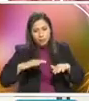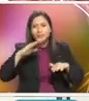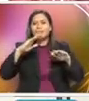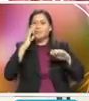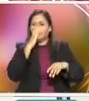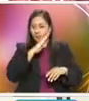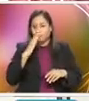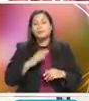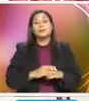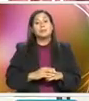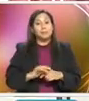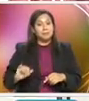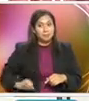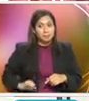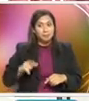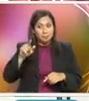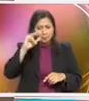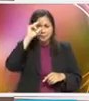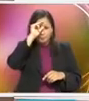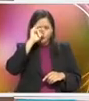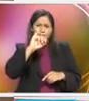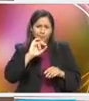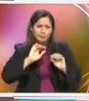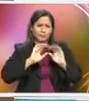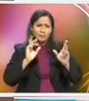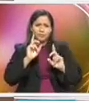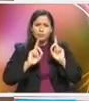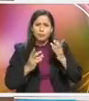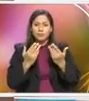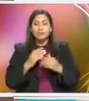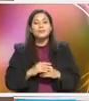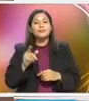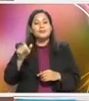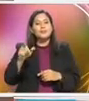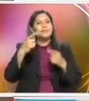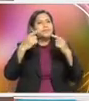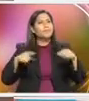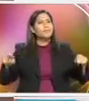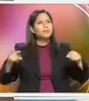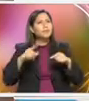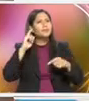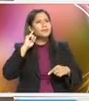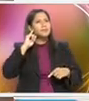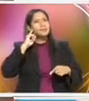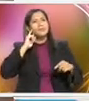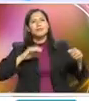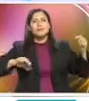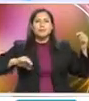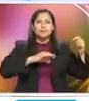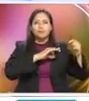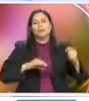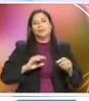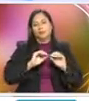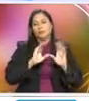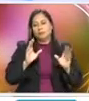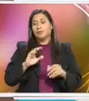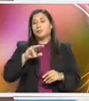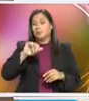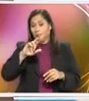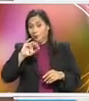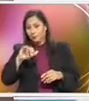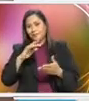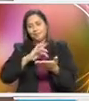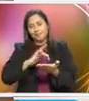Pues interesante la mente de un genio, la verdad. Claro, sin duda. Que marcó la música barroca, cómo no. Y bueno, muchísimas gracias, Miriam